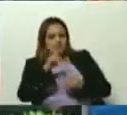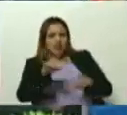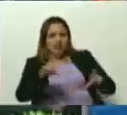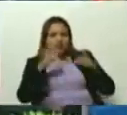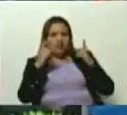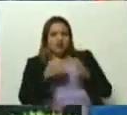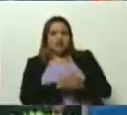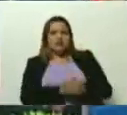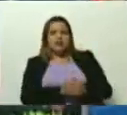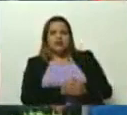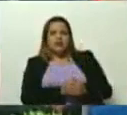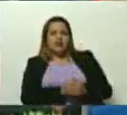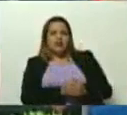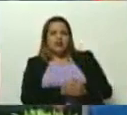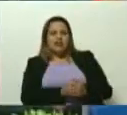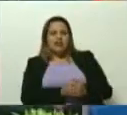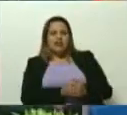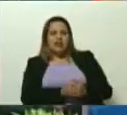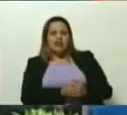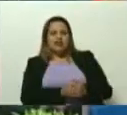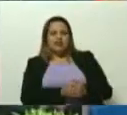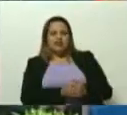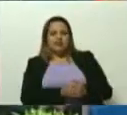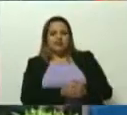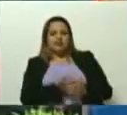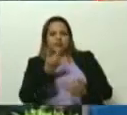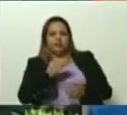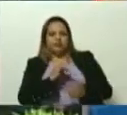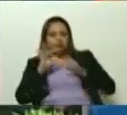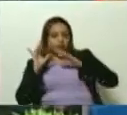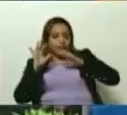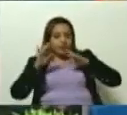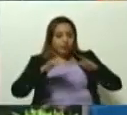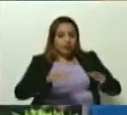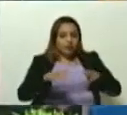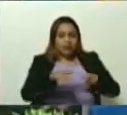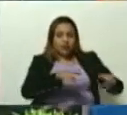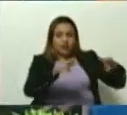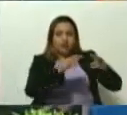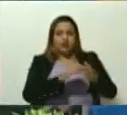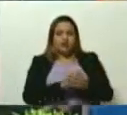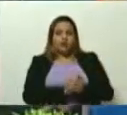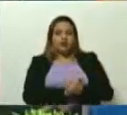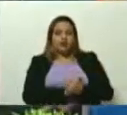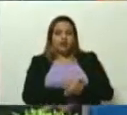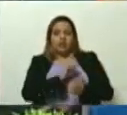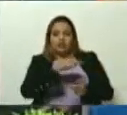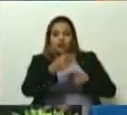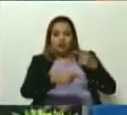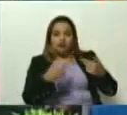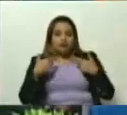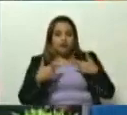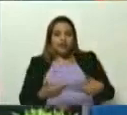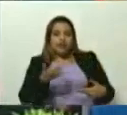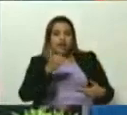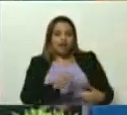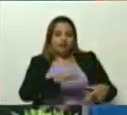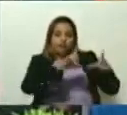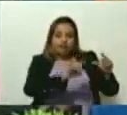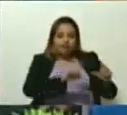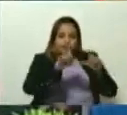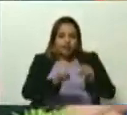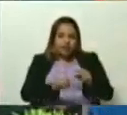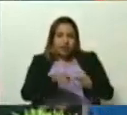hubo unos desbordamientos bien fuertes de ríos y de quebradas, y sin embargo la afectación humana fue bastante reducida.